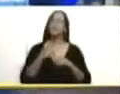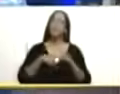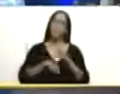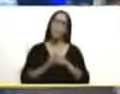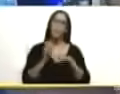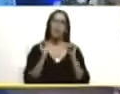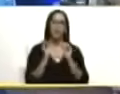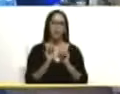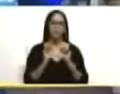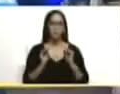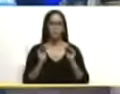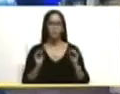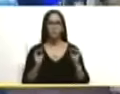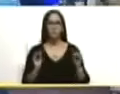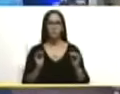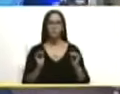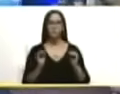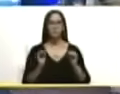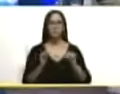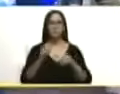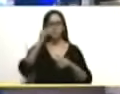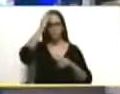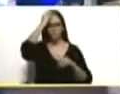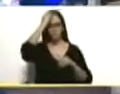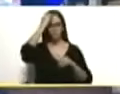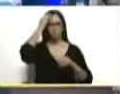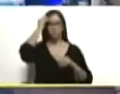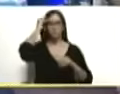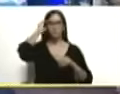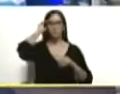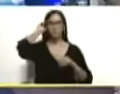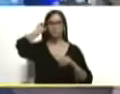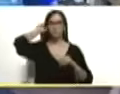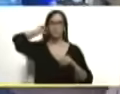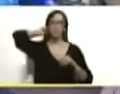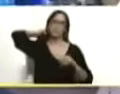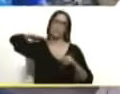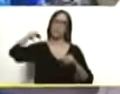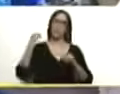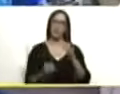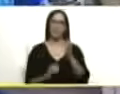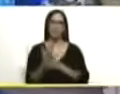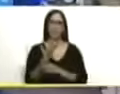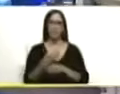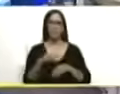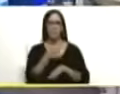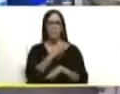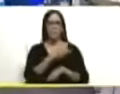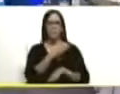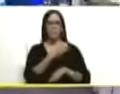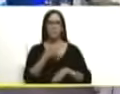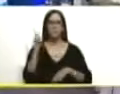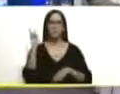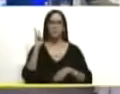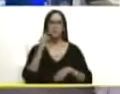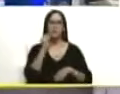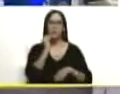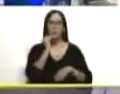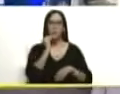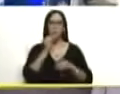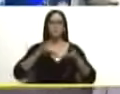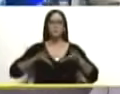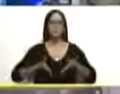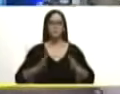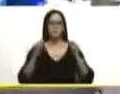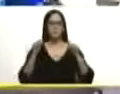ahora en medio del evento el lanzamiento de la gran misión Venezuela Joven que nace hoy,